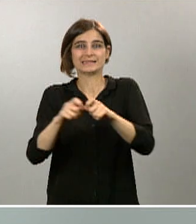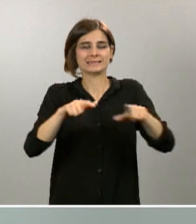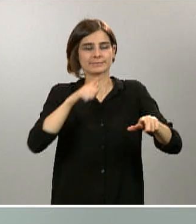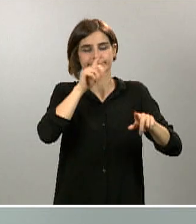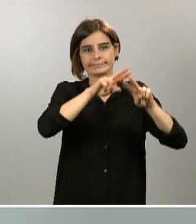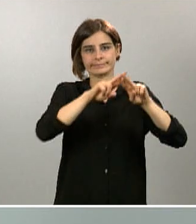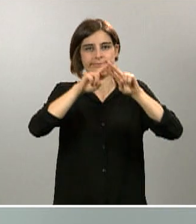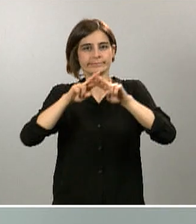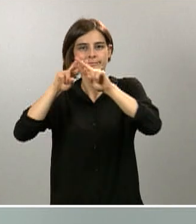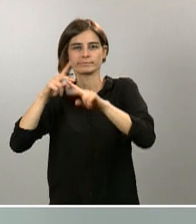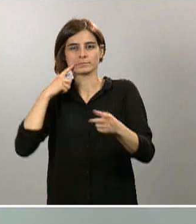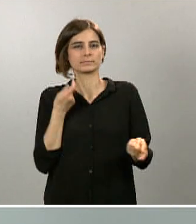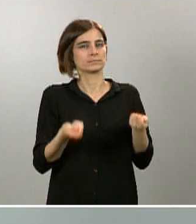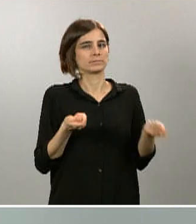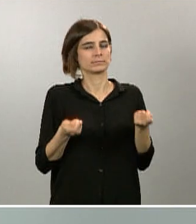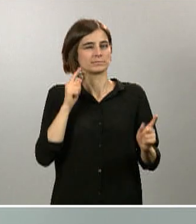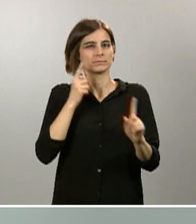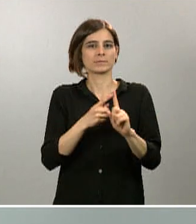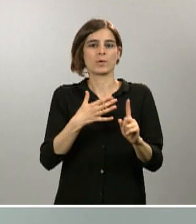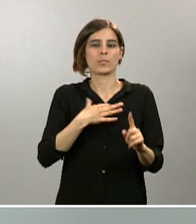control para proteger a los ciudadanos.